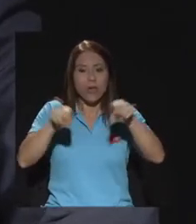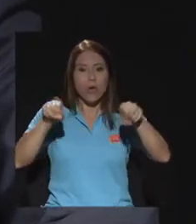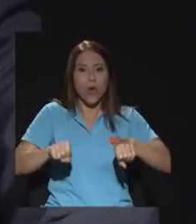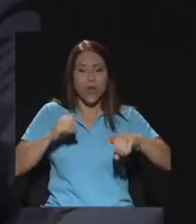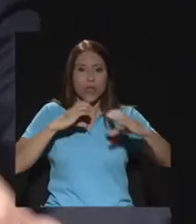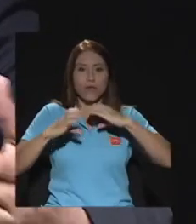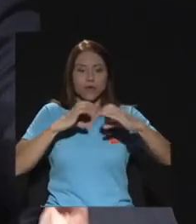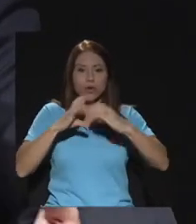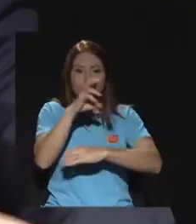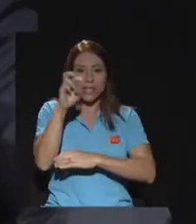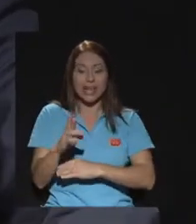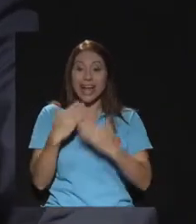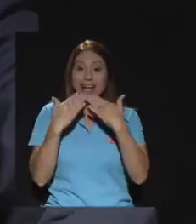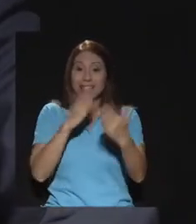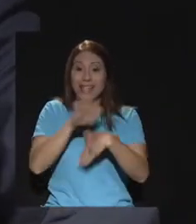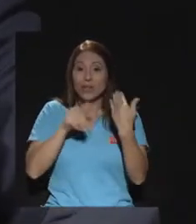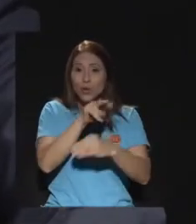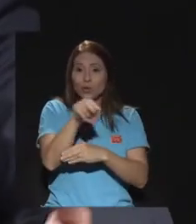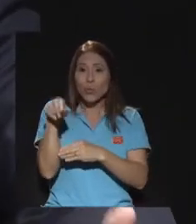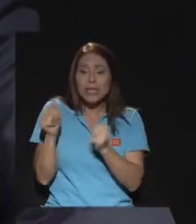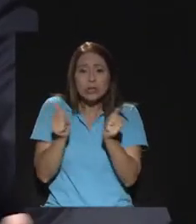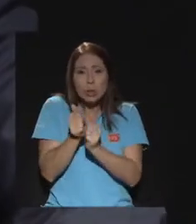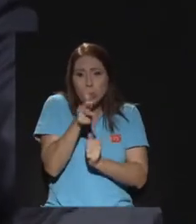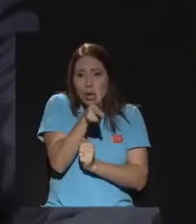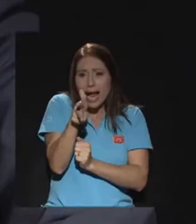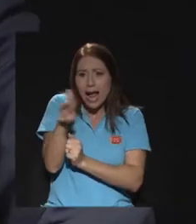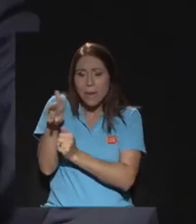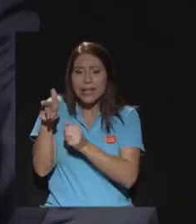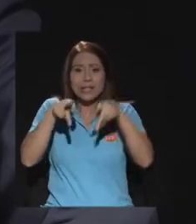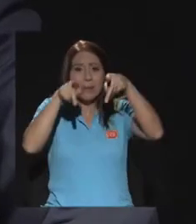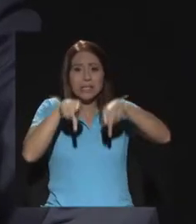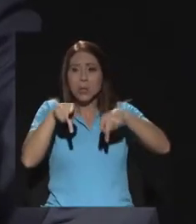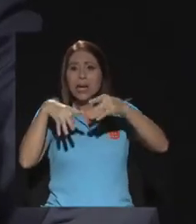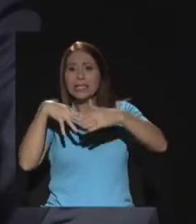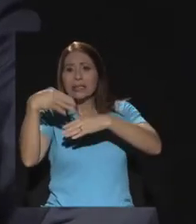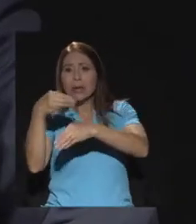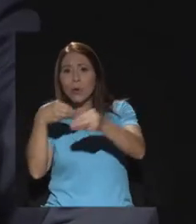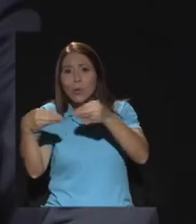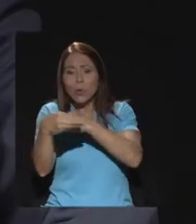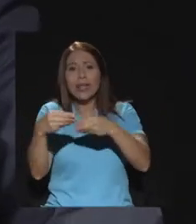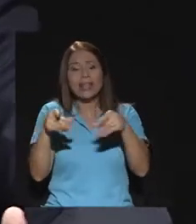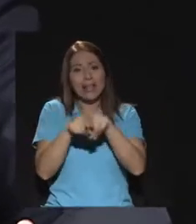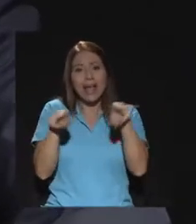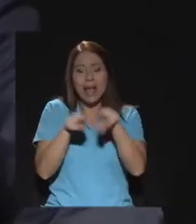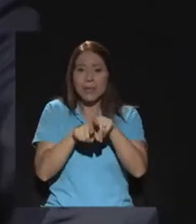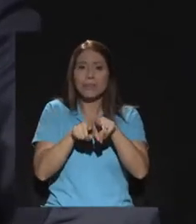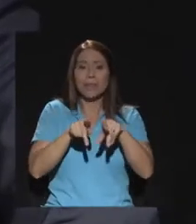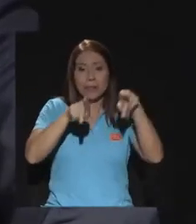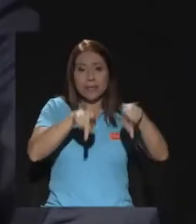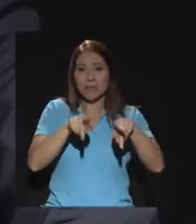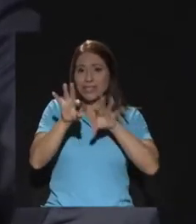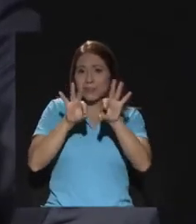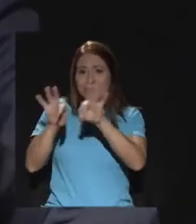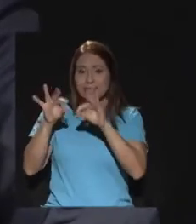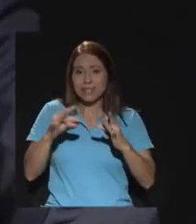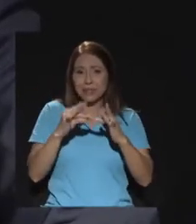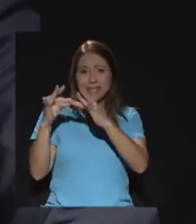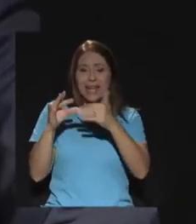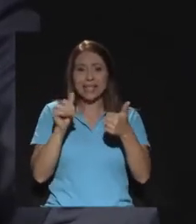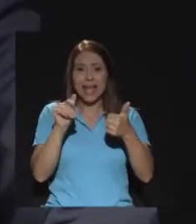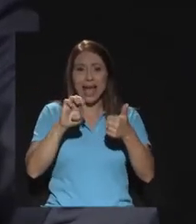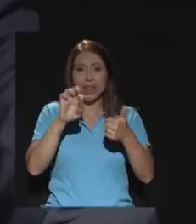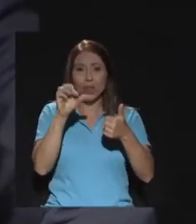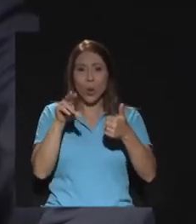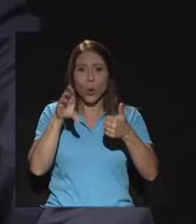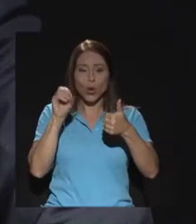gracias a todos los compañeros, a los que nos acompañan en cámaras, a los que están en realización y por supuesto a nuestros invitados especiales como don Antonio